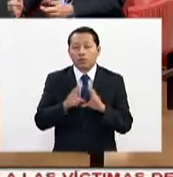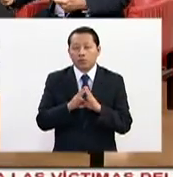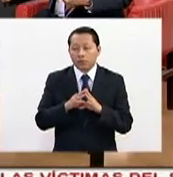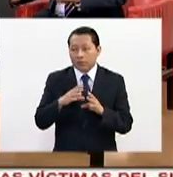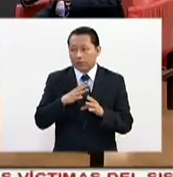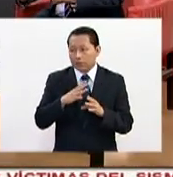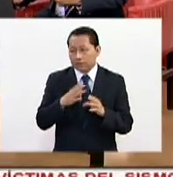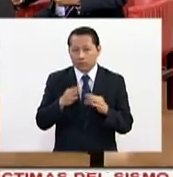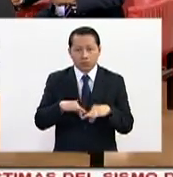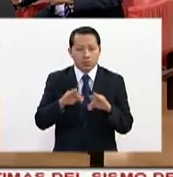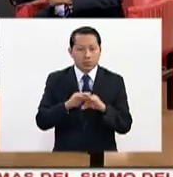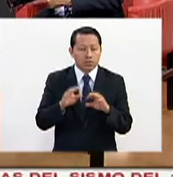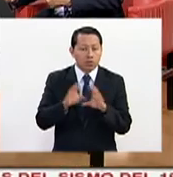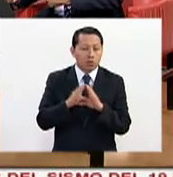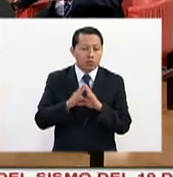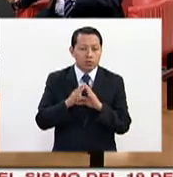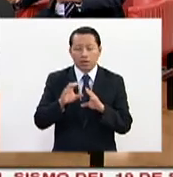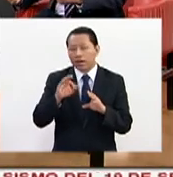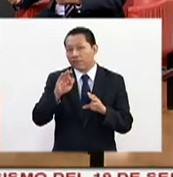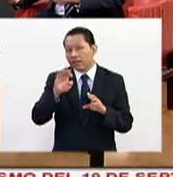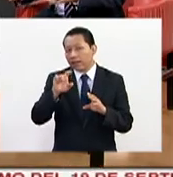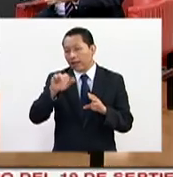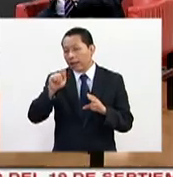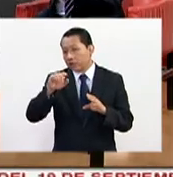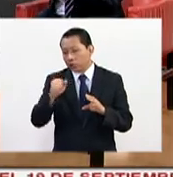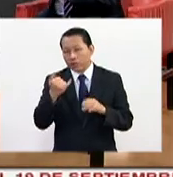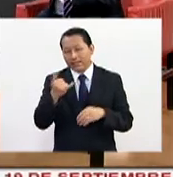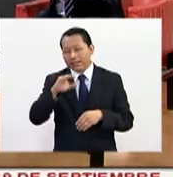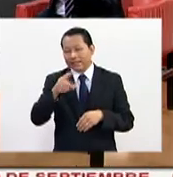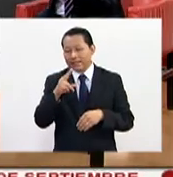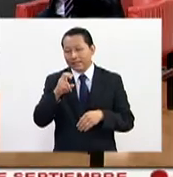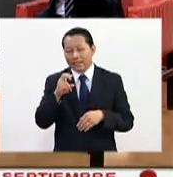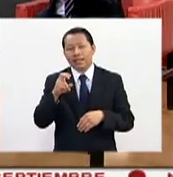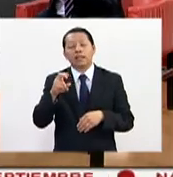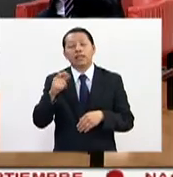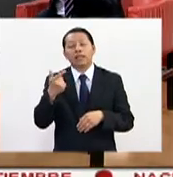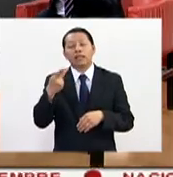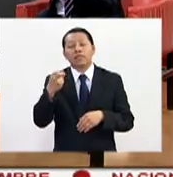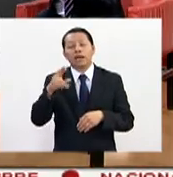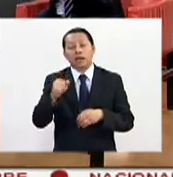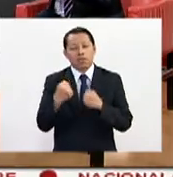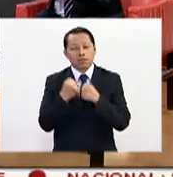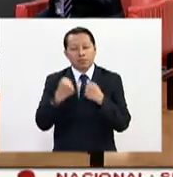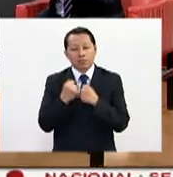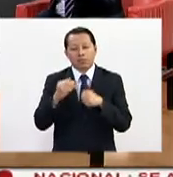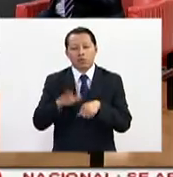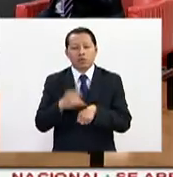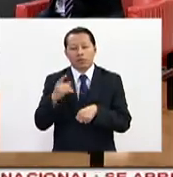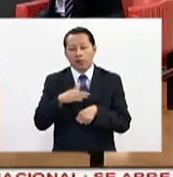los principales choques entre Fidel Castro y el Che Guevara fue precisamente por la simpatía que tenían ante los